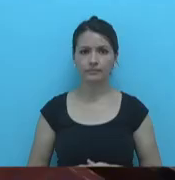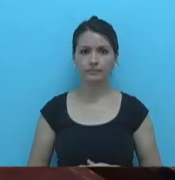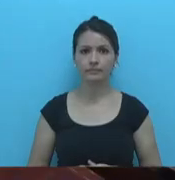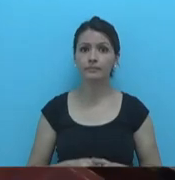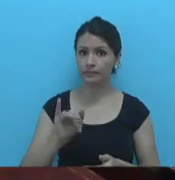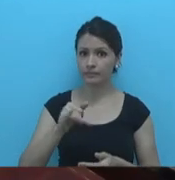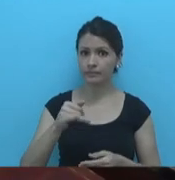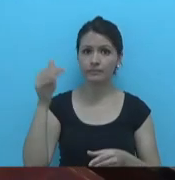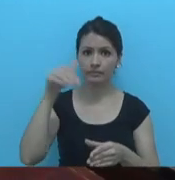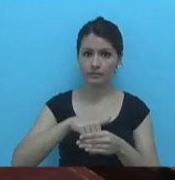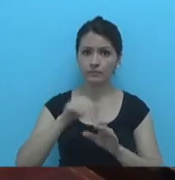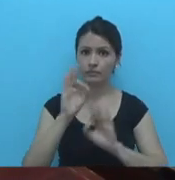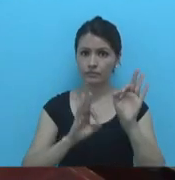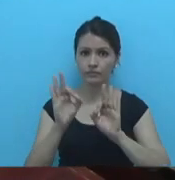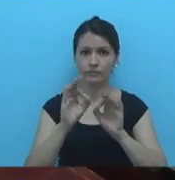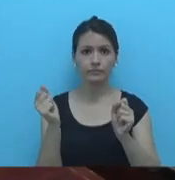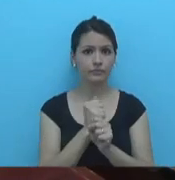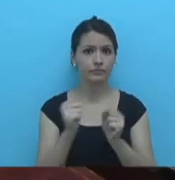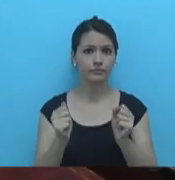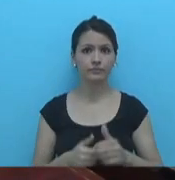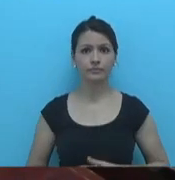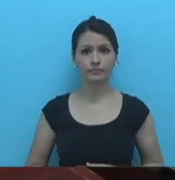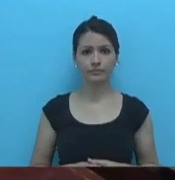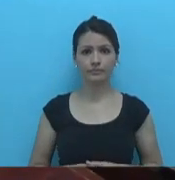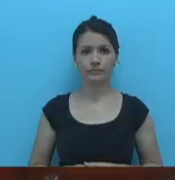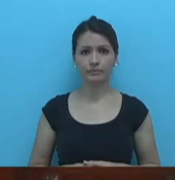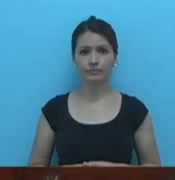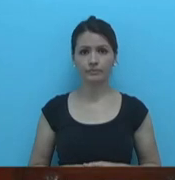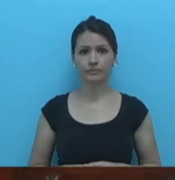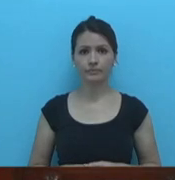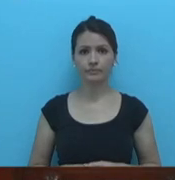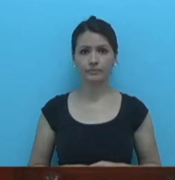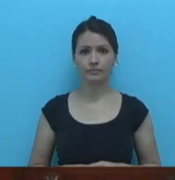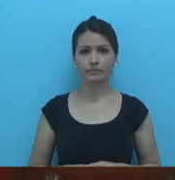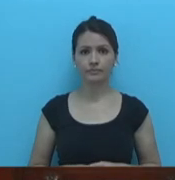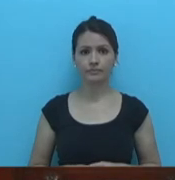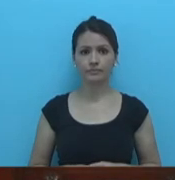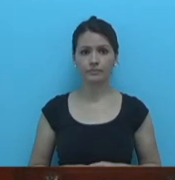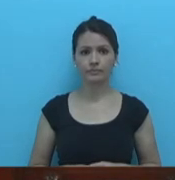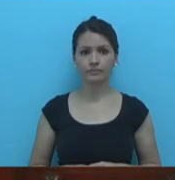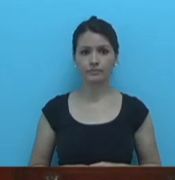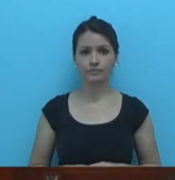proyecto. Aprobado. Hay que ver el articulado con Rubeo, que se lo pase.